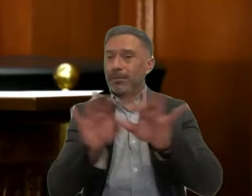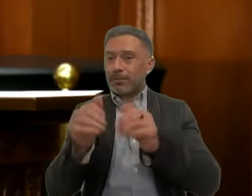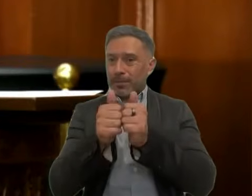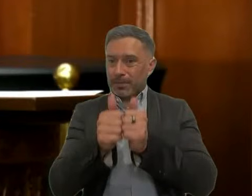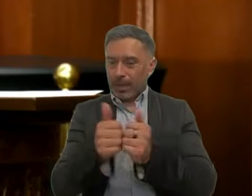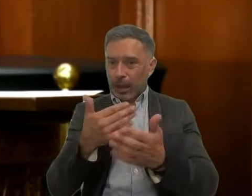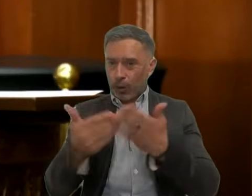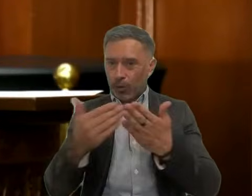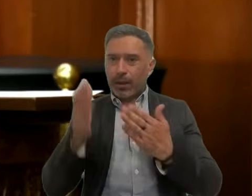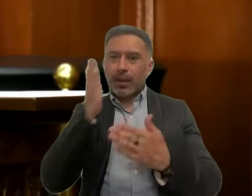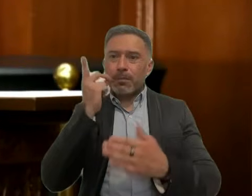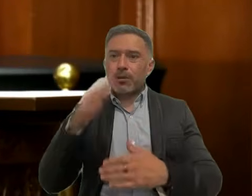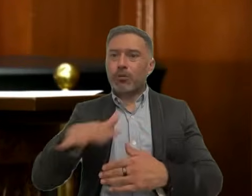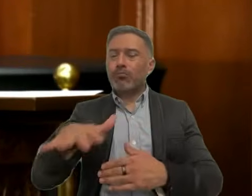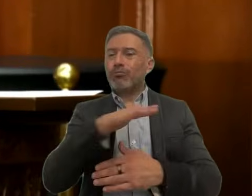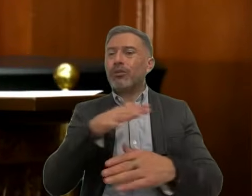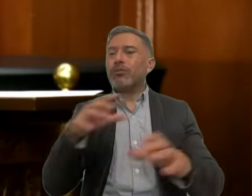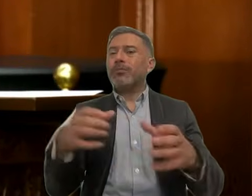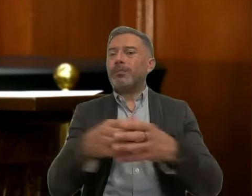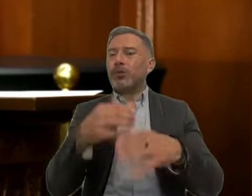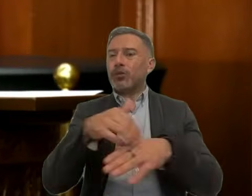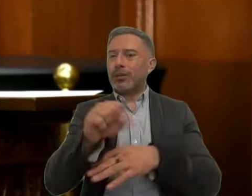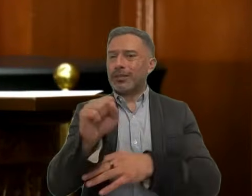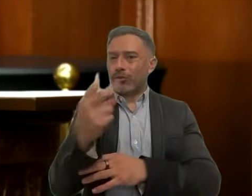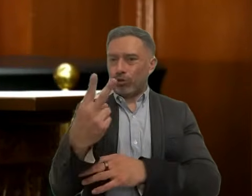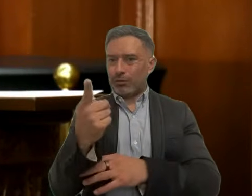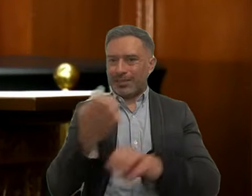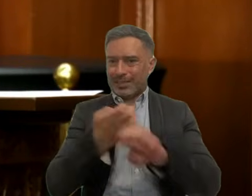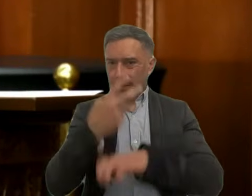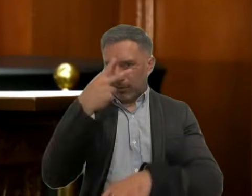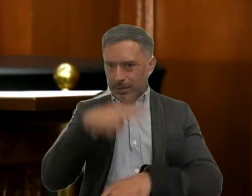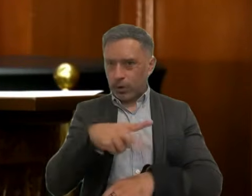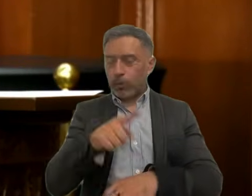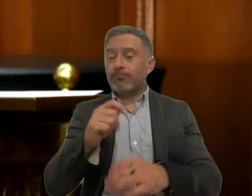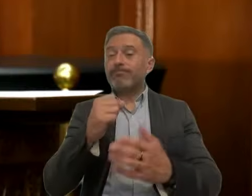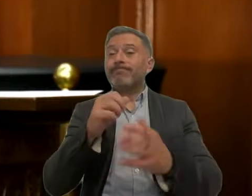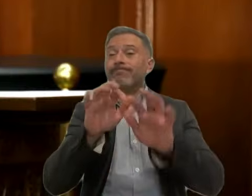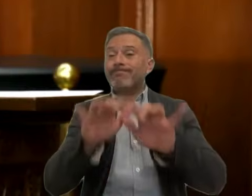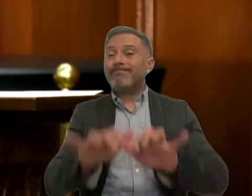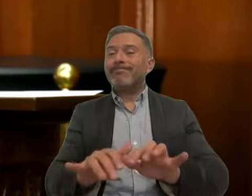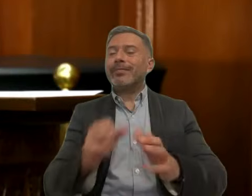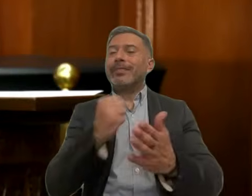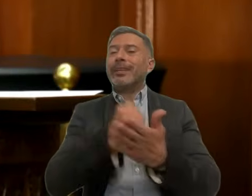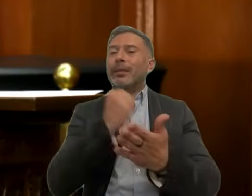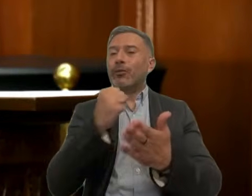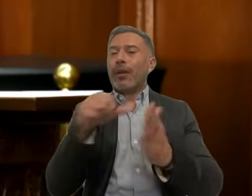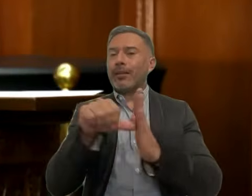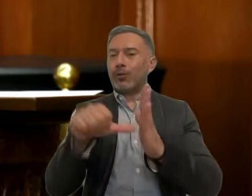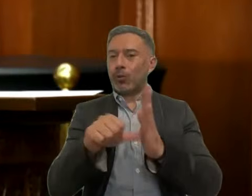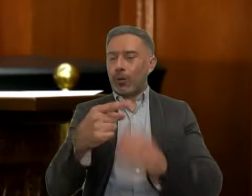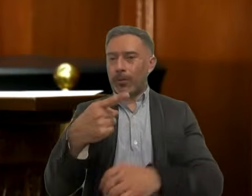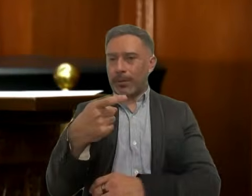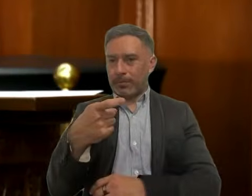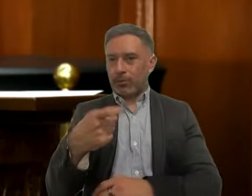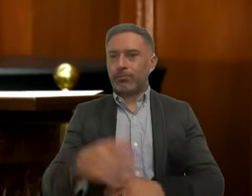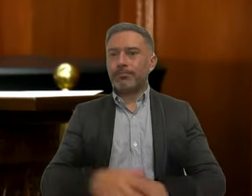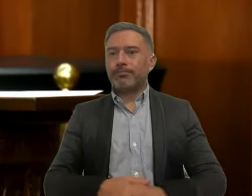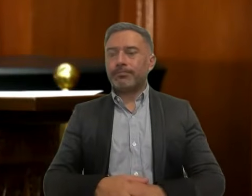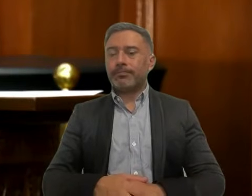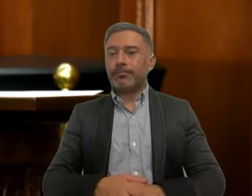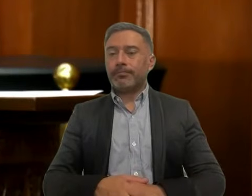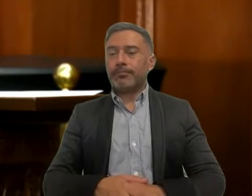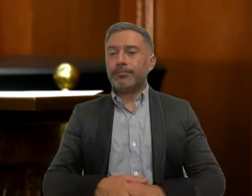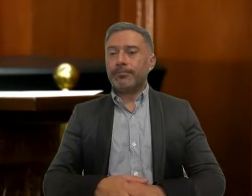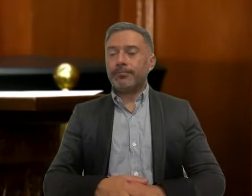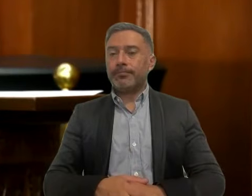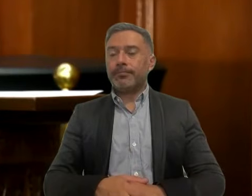62ª Legislatura del Estado Libre y Soberano de México. Decreto, artículo primero, en el uso de las facultades